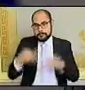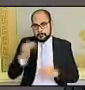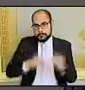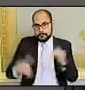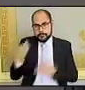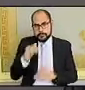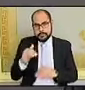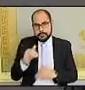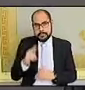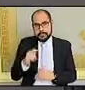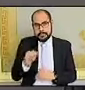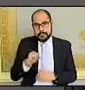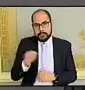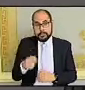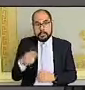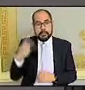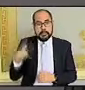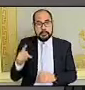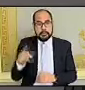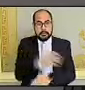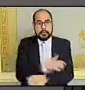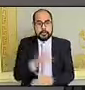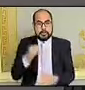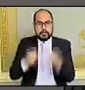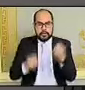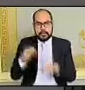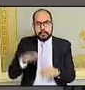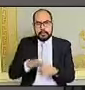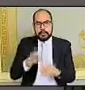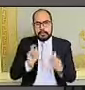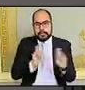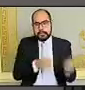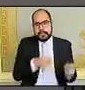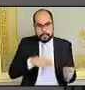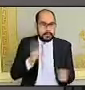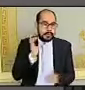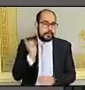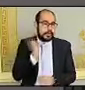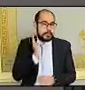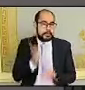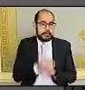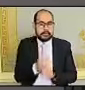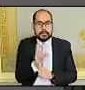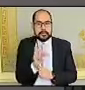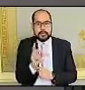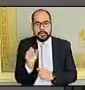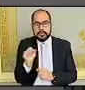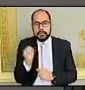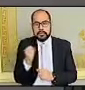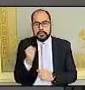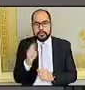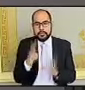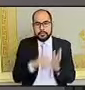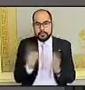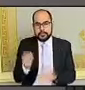de Justicia del Poder Judicial del Estado, para el que fue electo y nombrado por esta soberanía el 30 de septiembre de